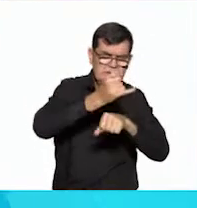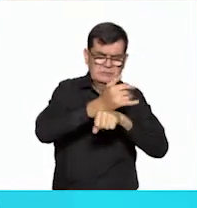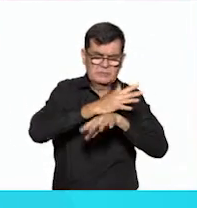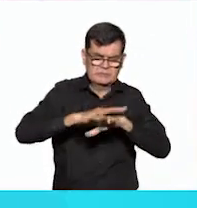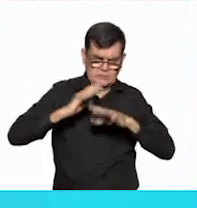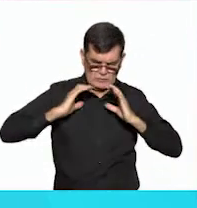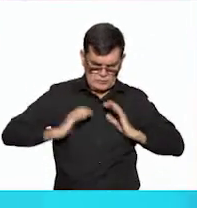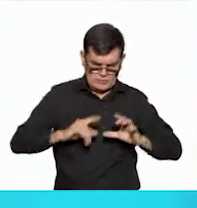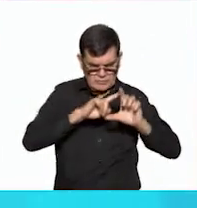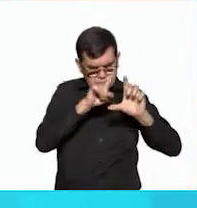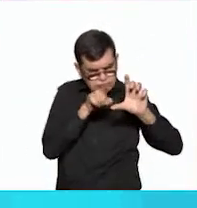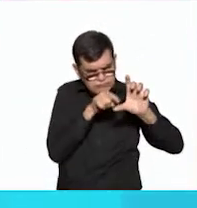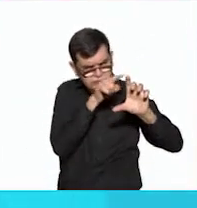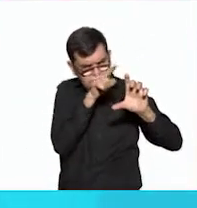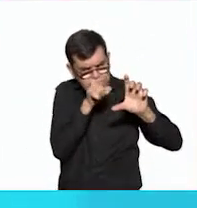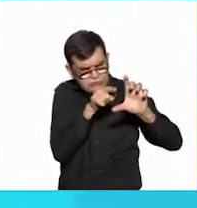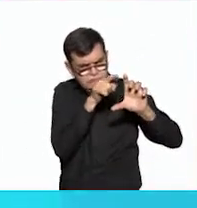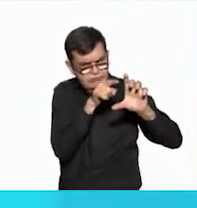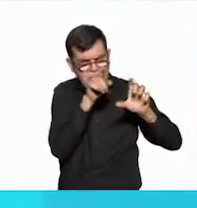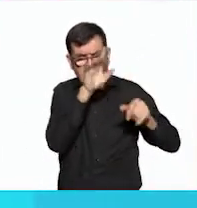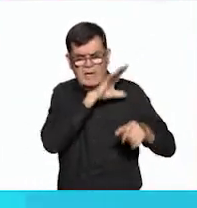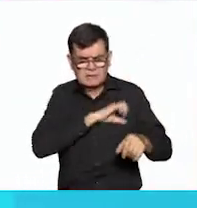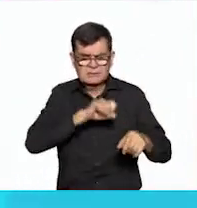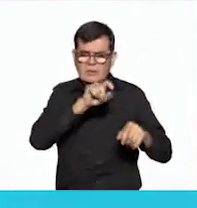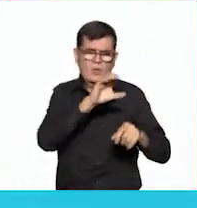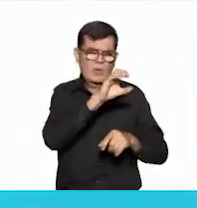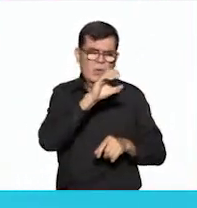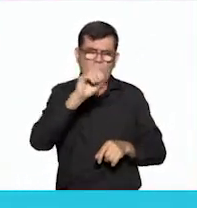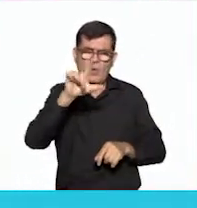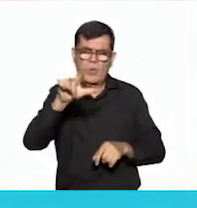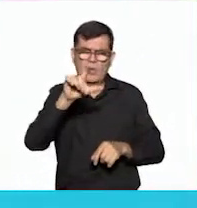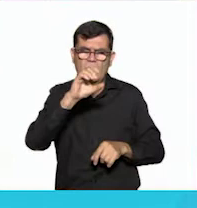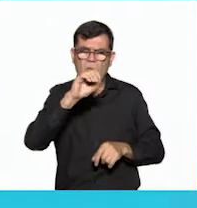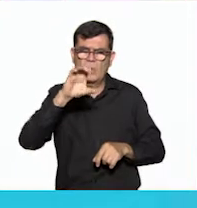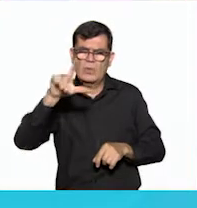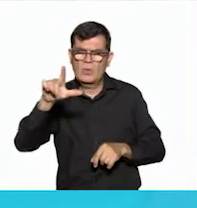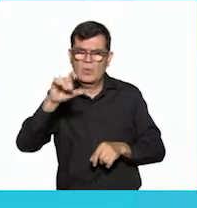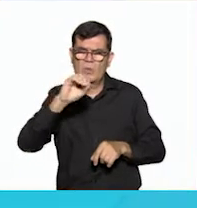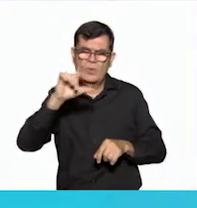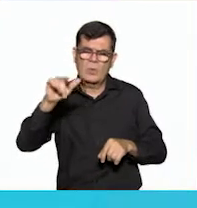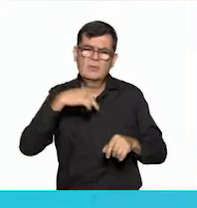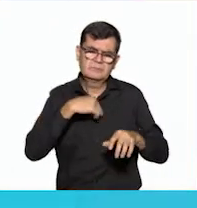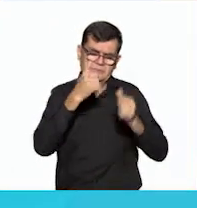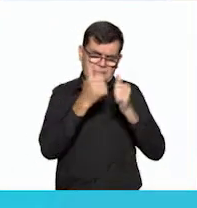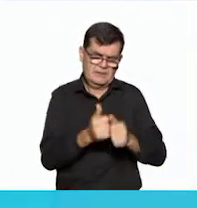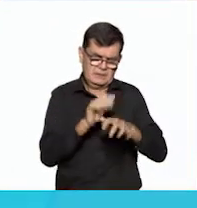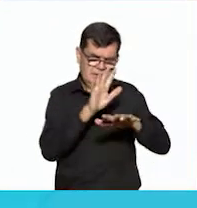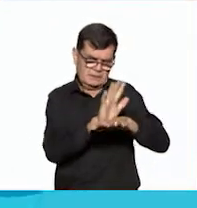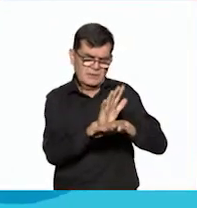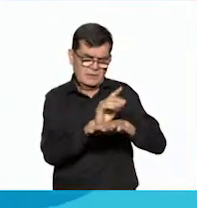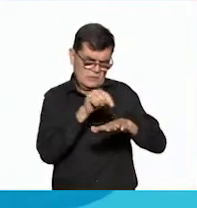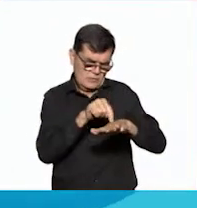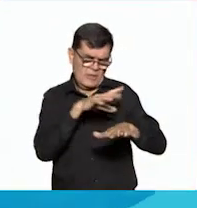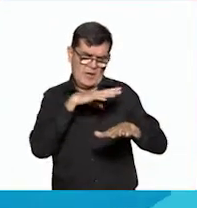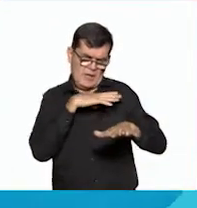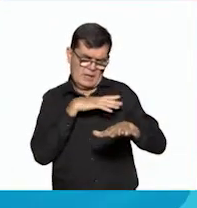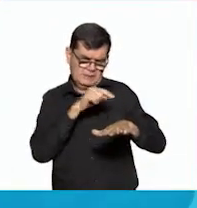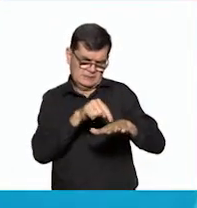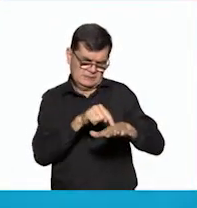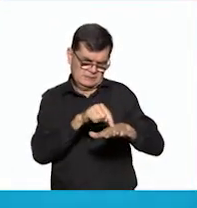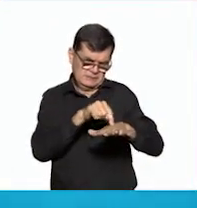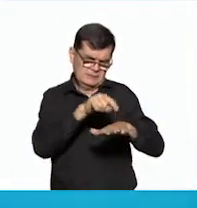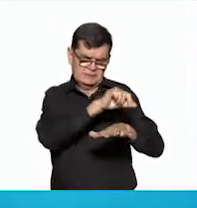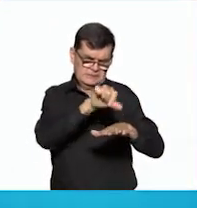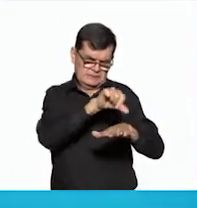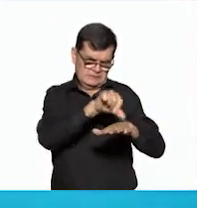en tu cuerpo. Caracol, col, col, estate quieto. Donde tú estés,